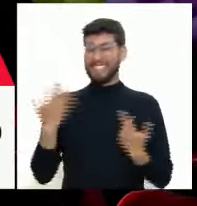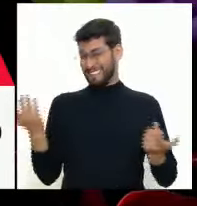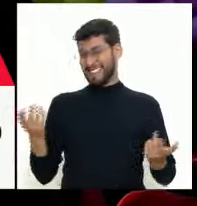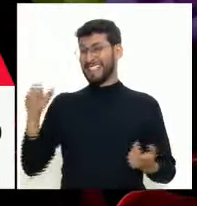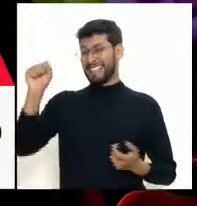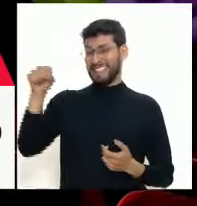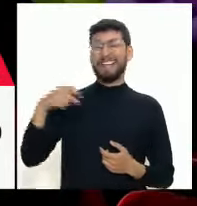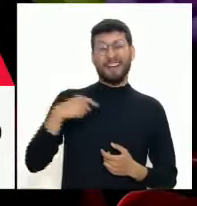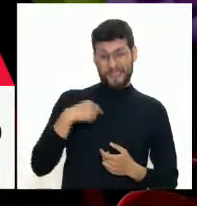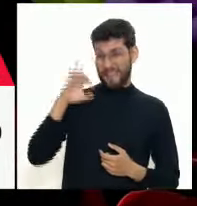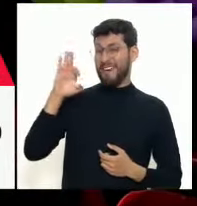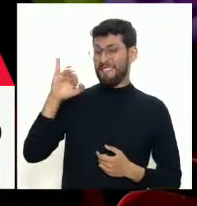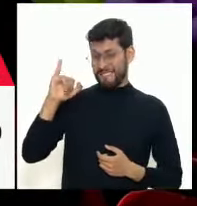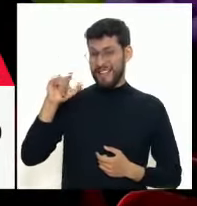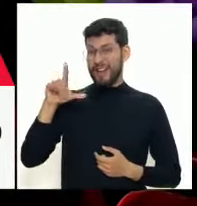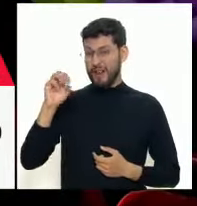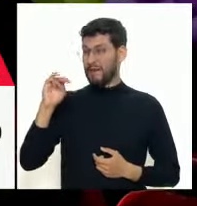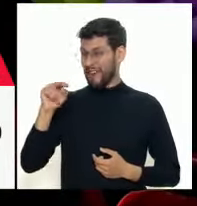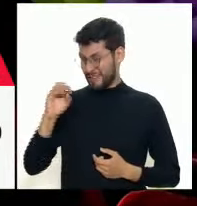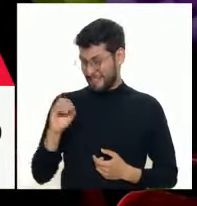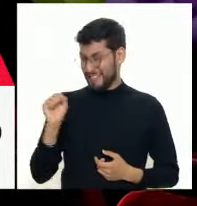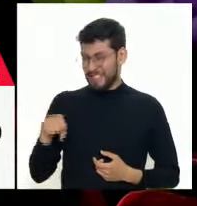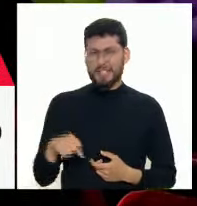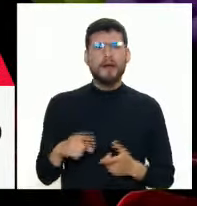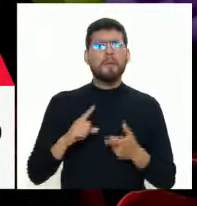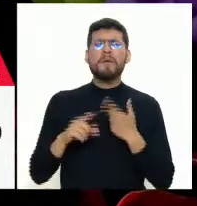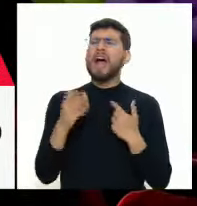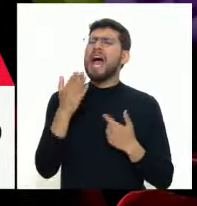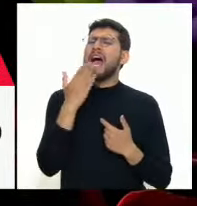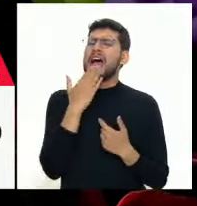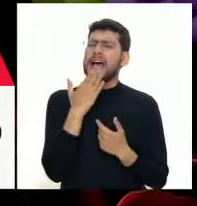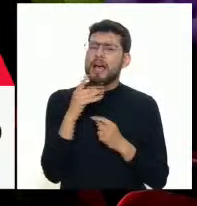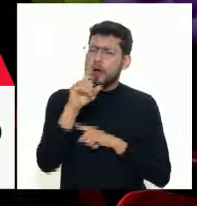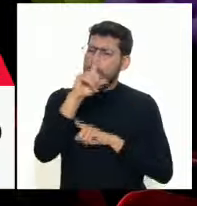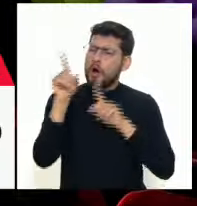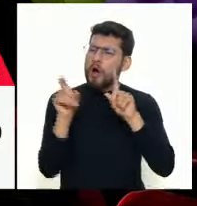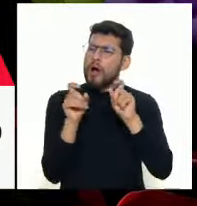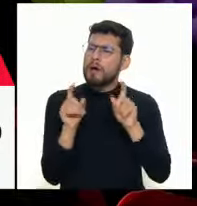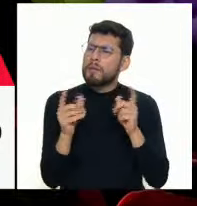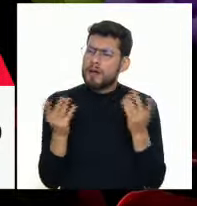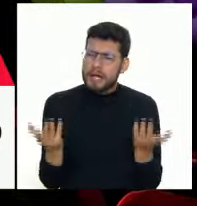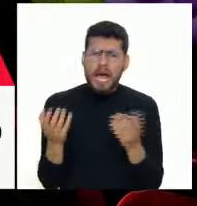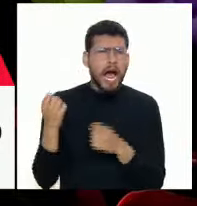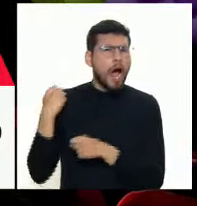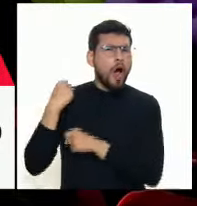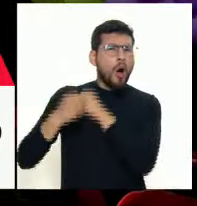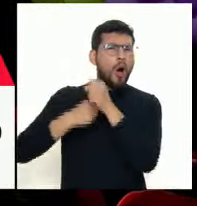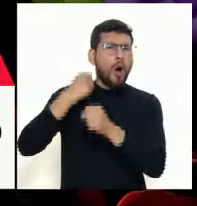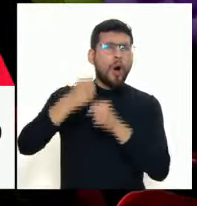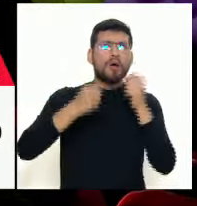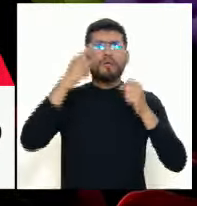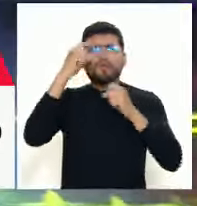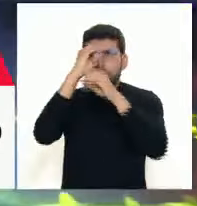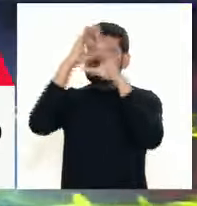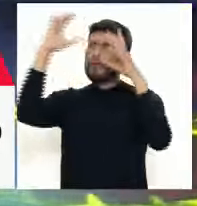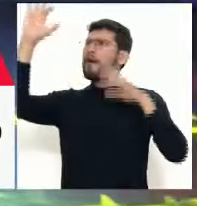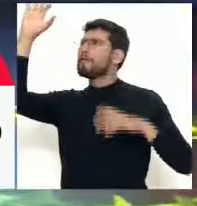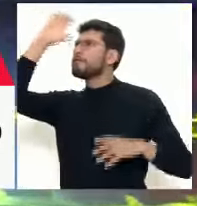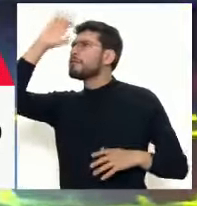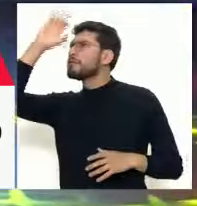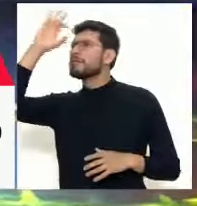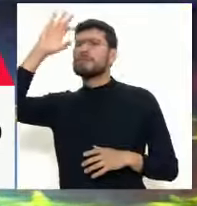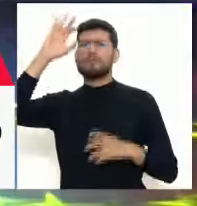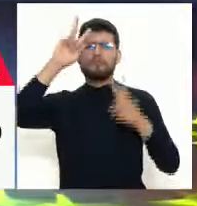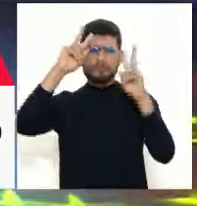¡Muy bien! Filomeno, muy bien. ¿Quién soy yo? Esta pregunta ha llevado durante siglos a muchos pensadores y filósofos